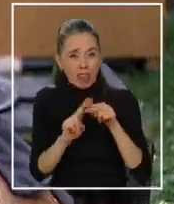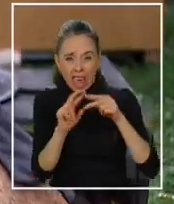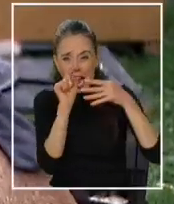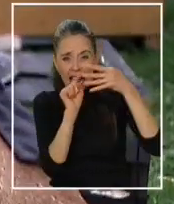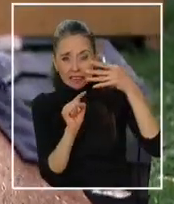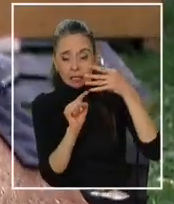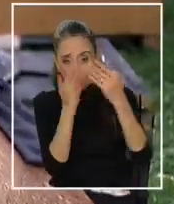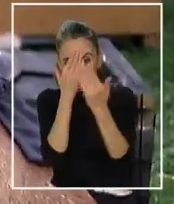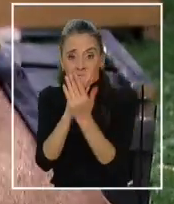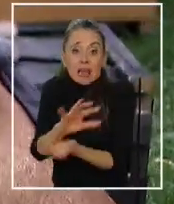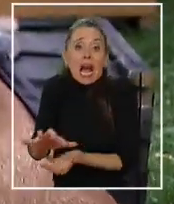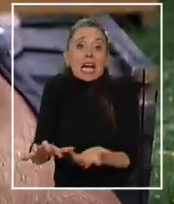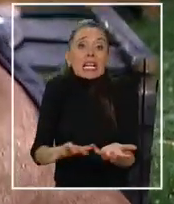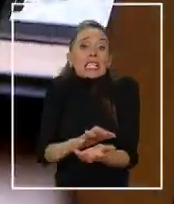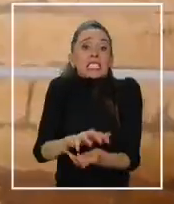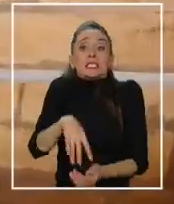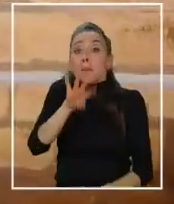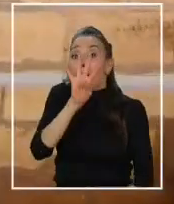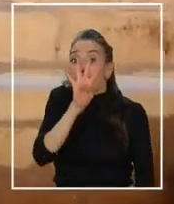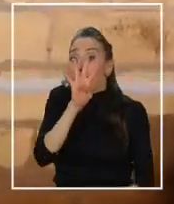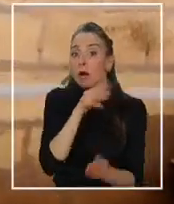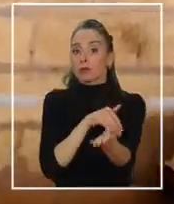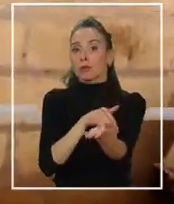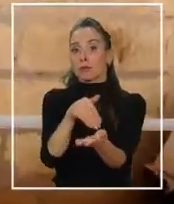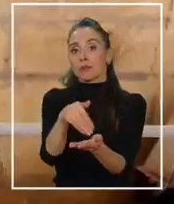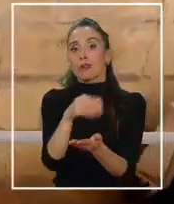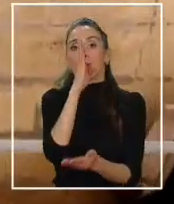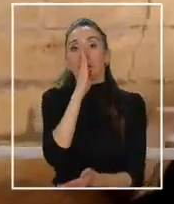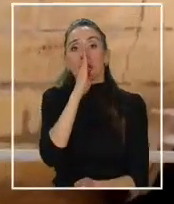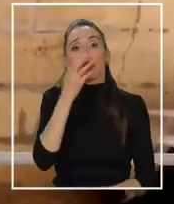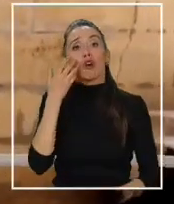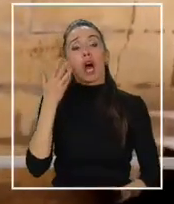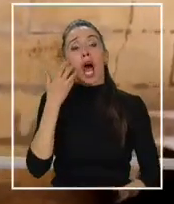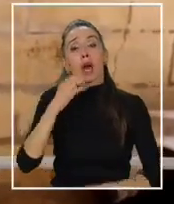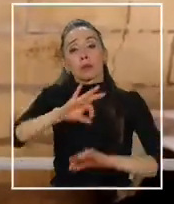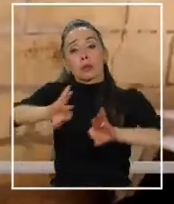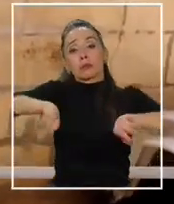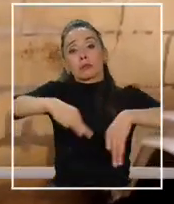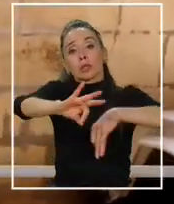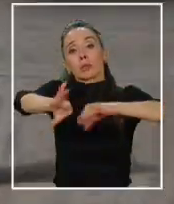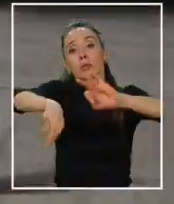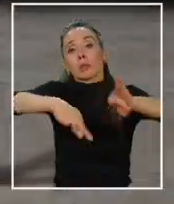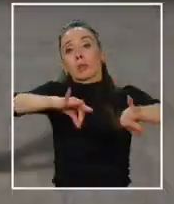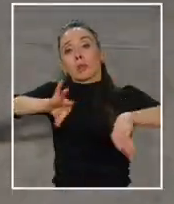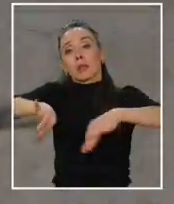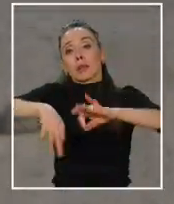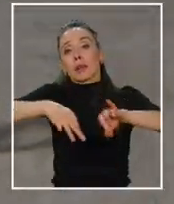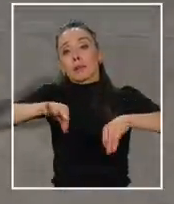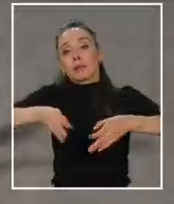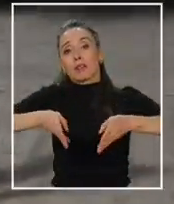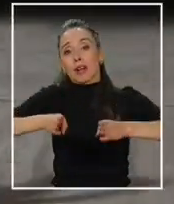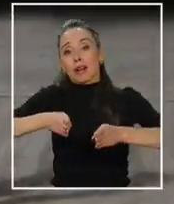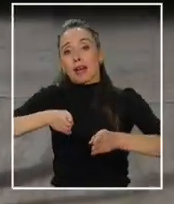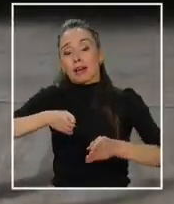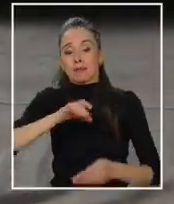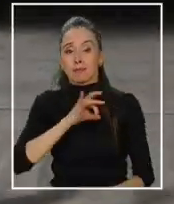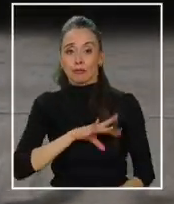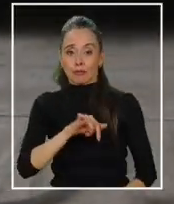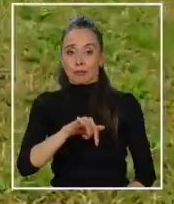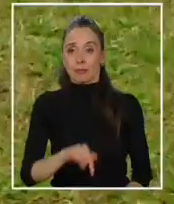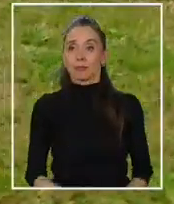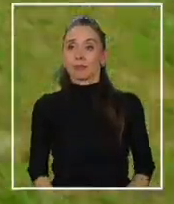hacer frente a una crisis que tiene a más de 4 millones de perros y gatos deambulando por las calles del país.